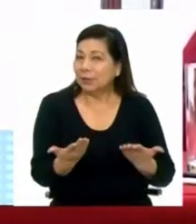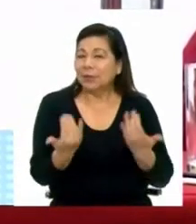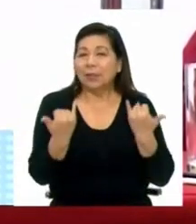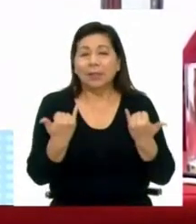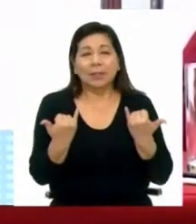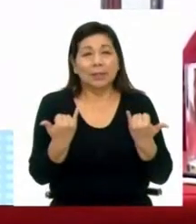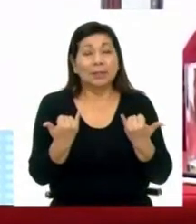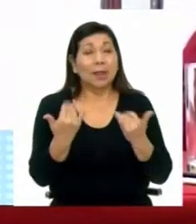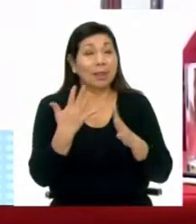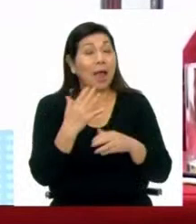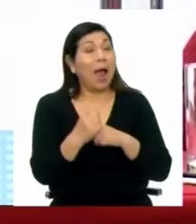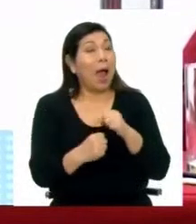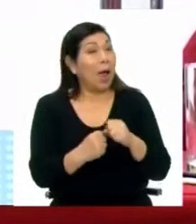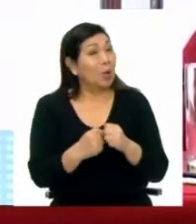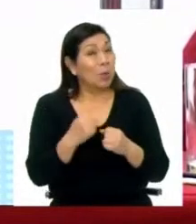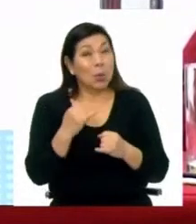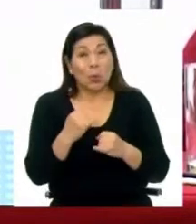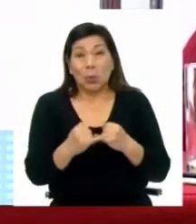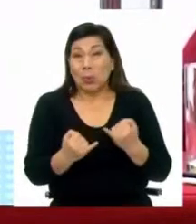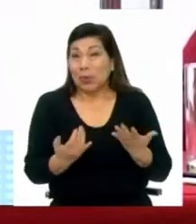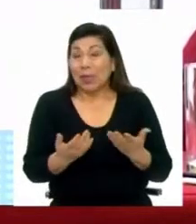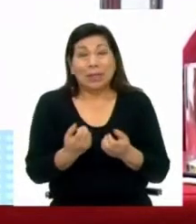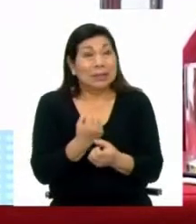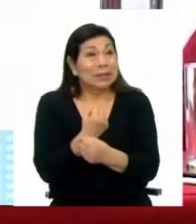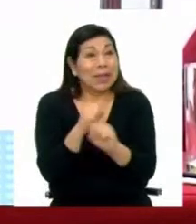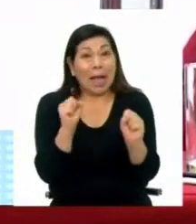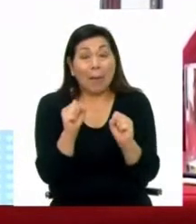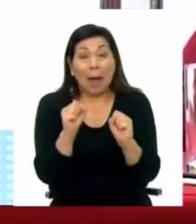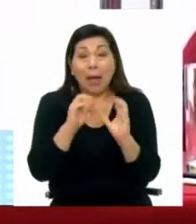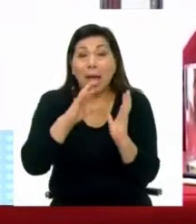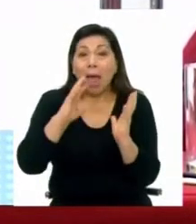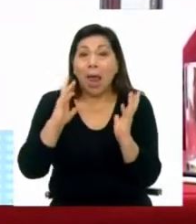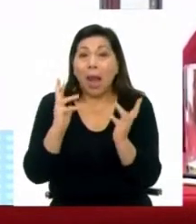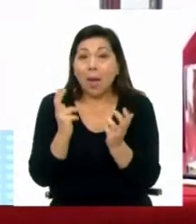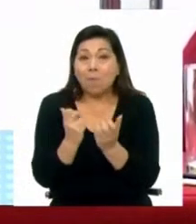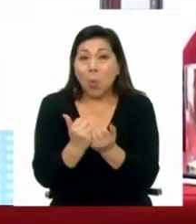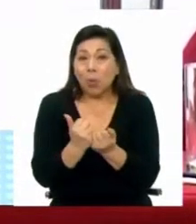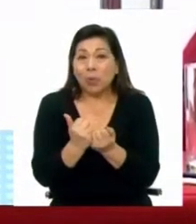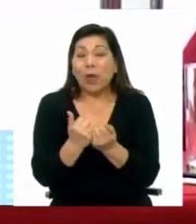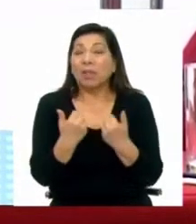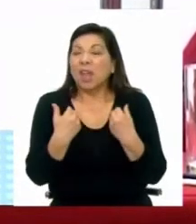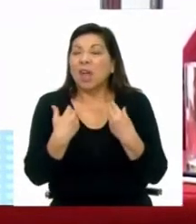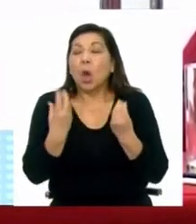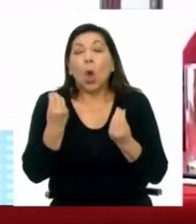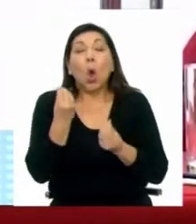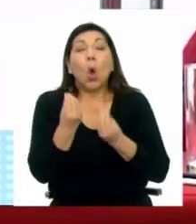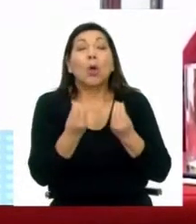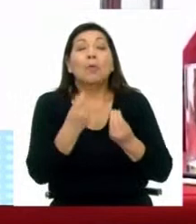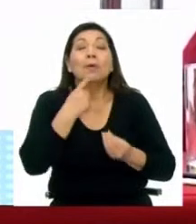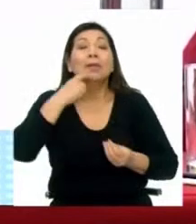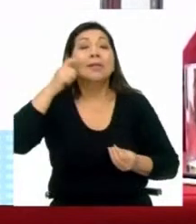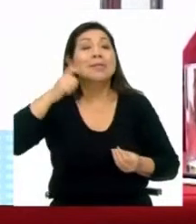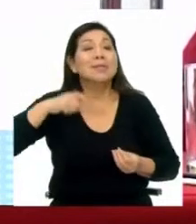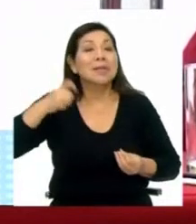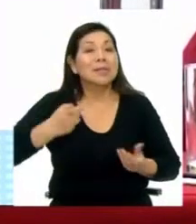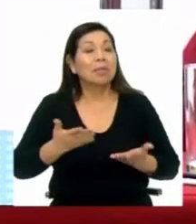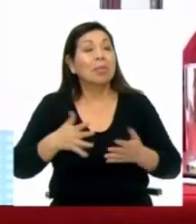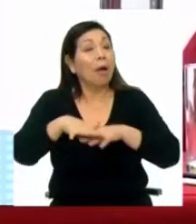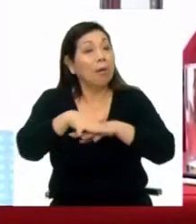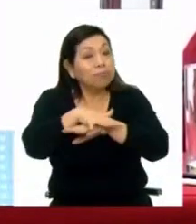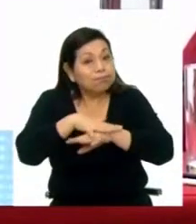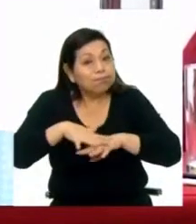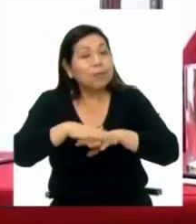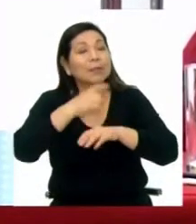de que estos 10 años son la última ventana para salvar el planeta y todas las naciones tienen que adoptar políticas necesarias y